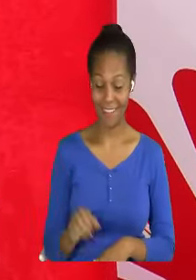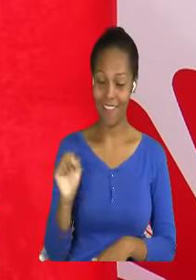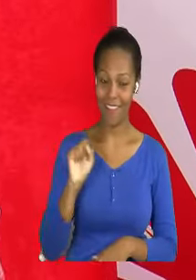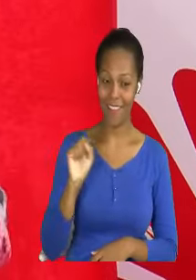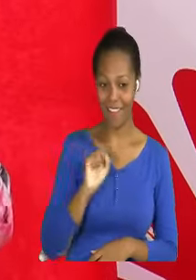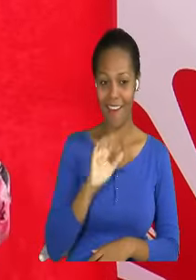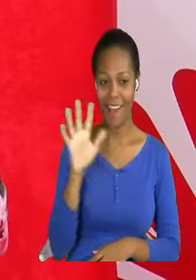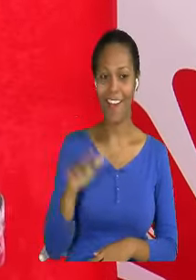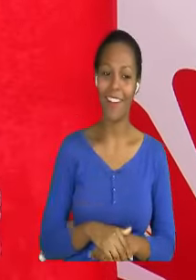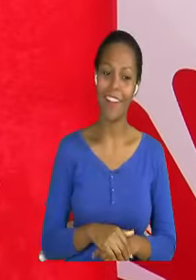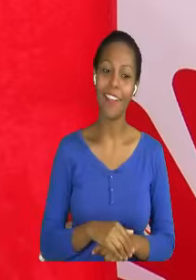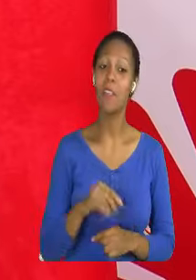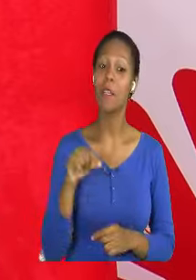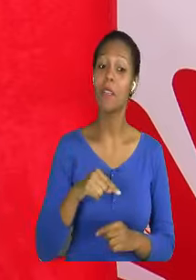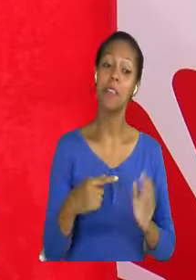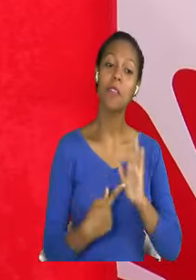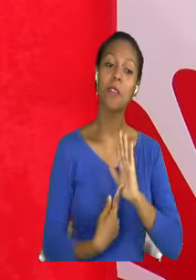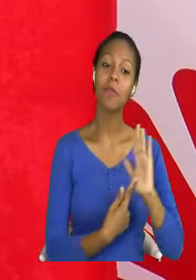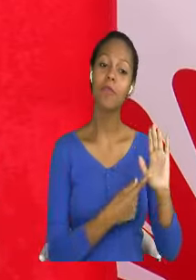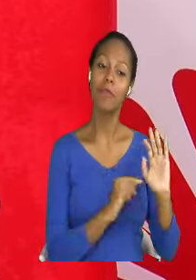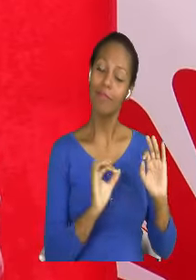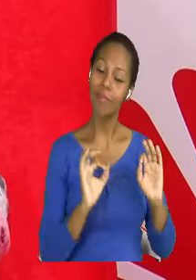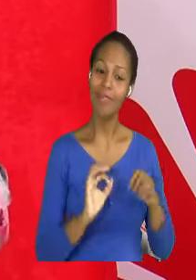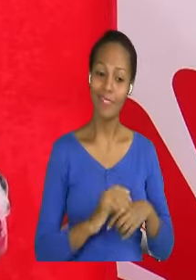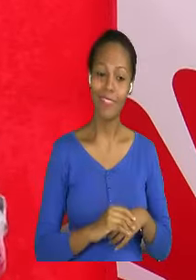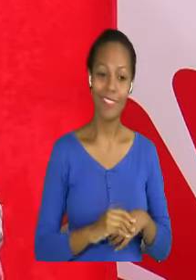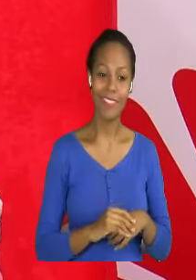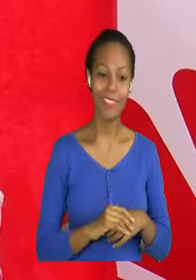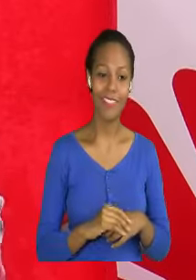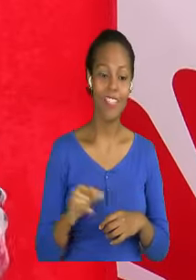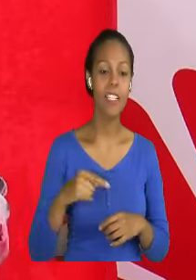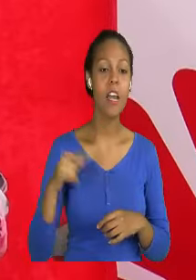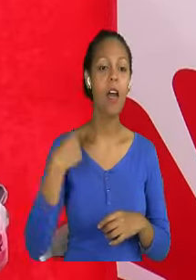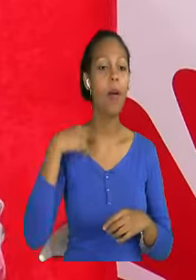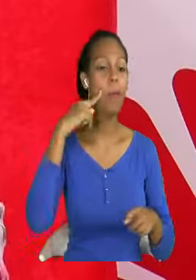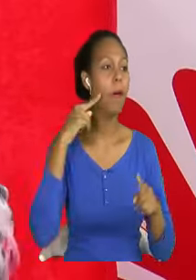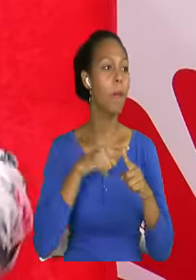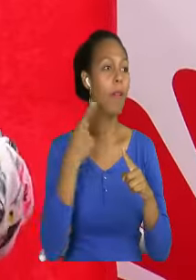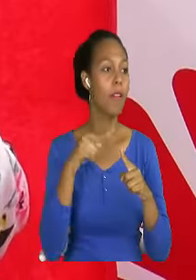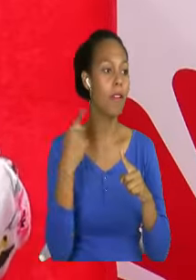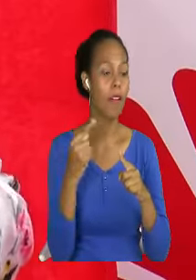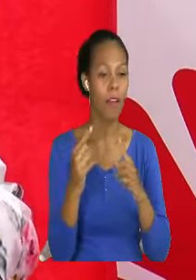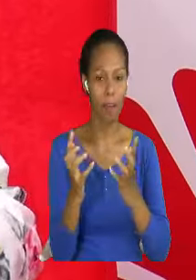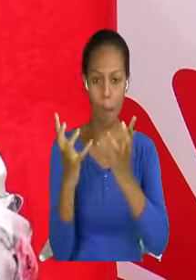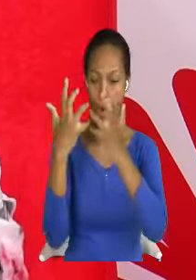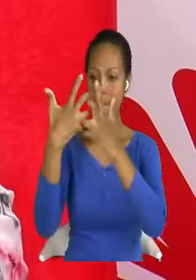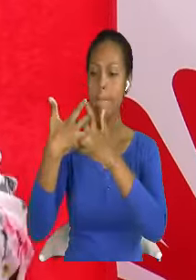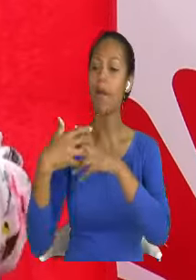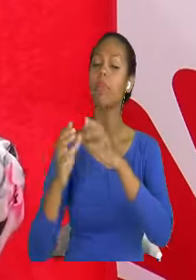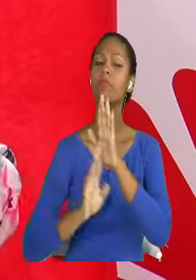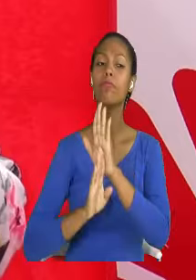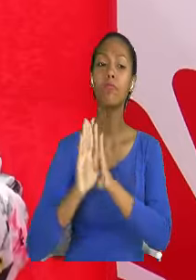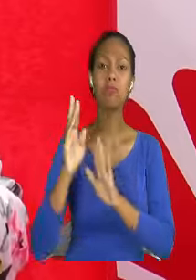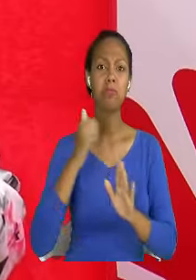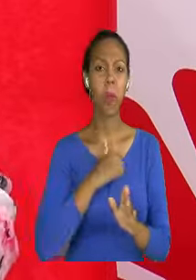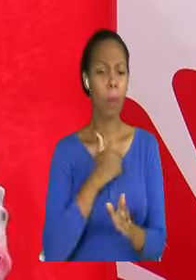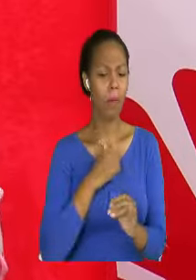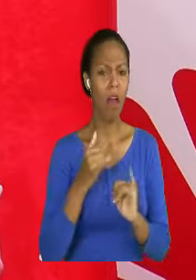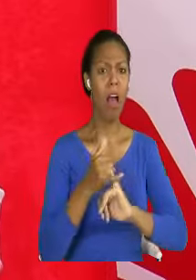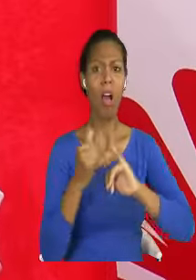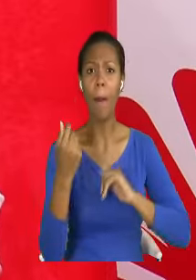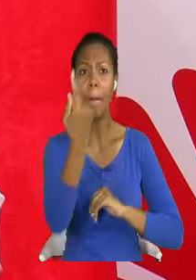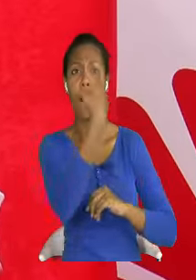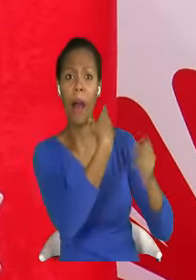estos momentos están trabajando precisamente en eso, en ser empresarias, en ser emprendedoras, en ser sus propias jefes y en manejar